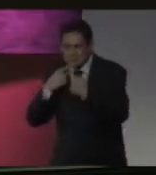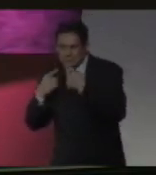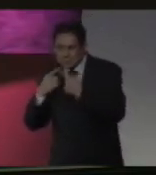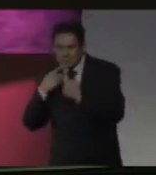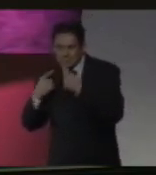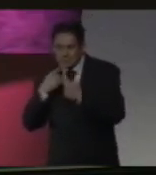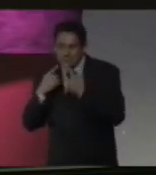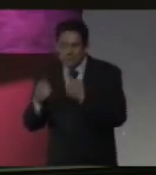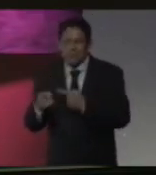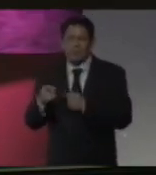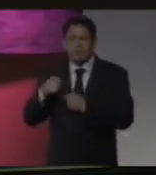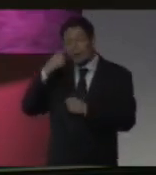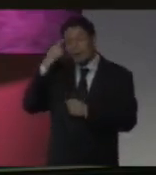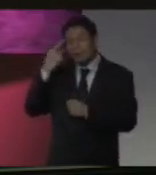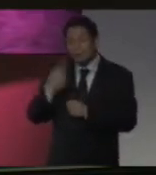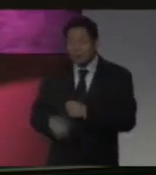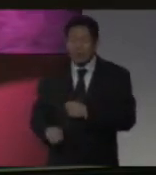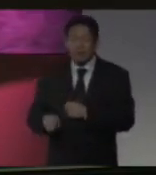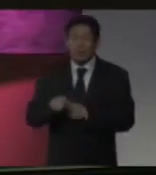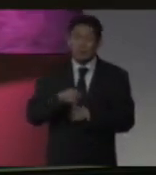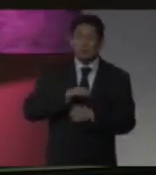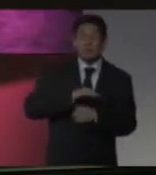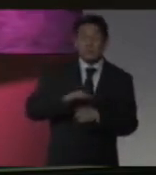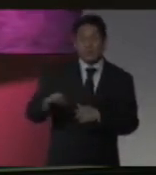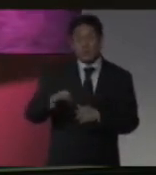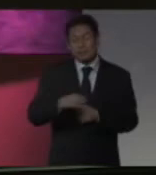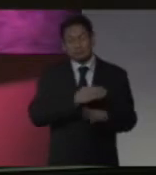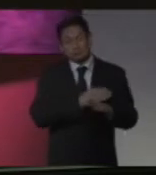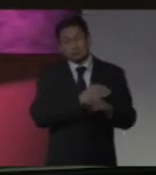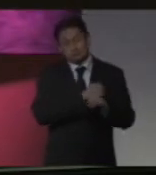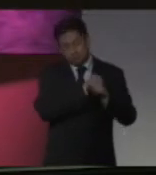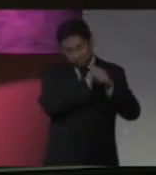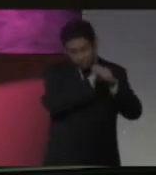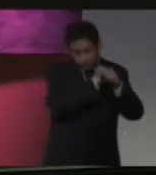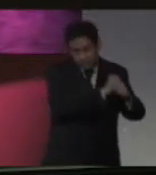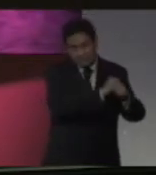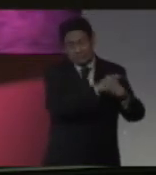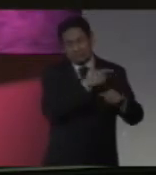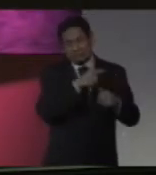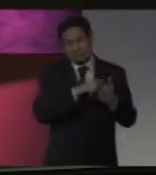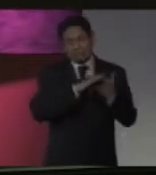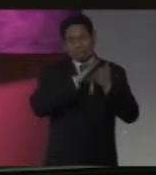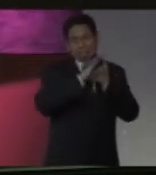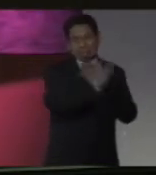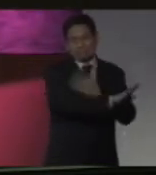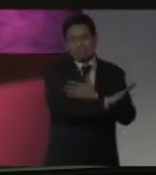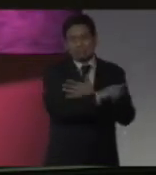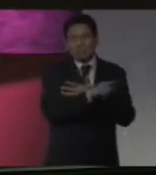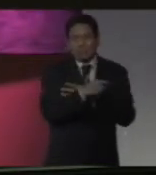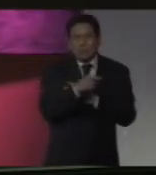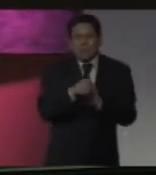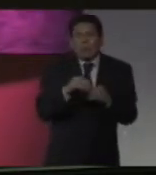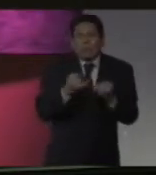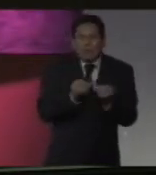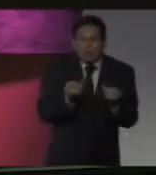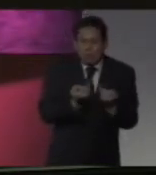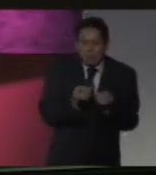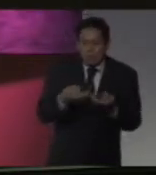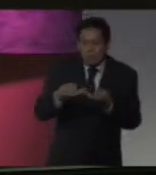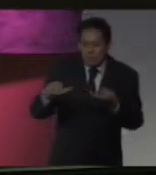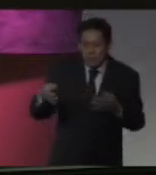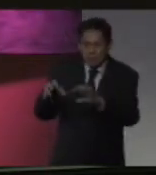de acumulación y violencia que impone la apertura y el dominio de los mercados, estrategias de recuperación de tierras, ocupación de